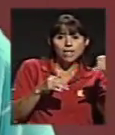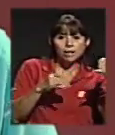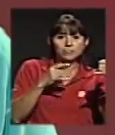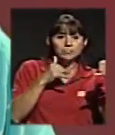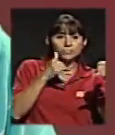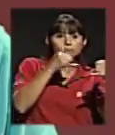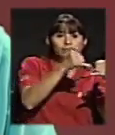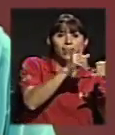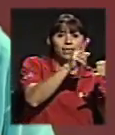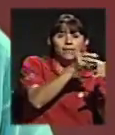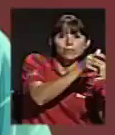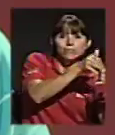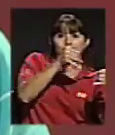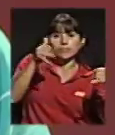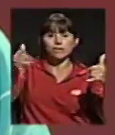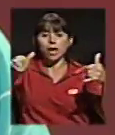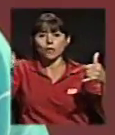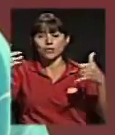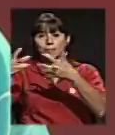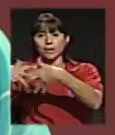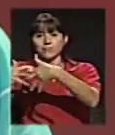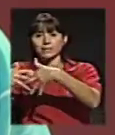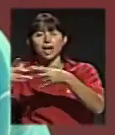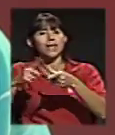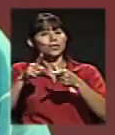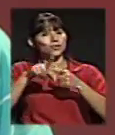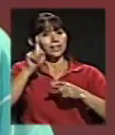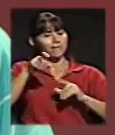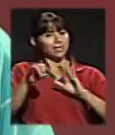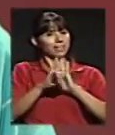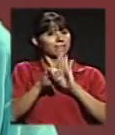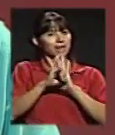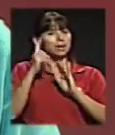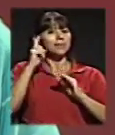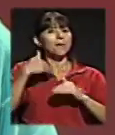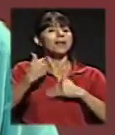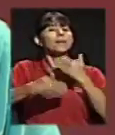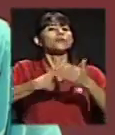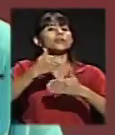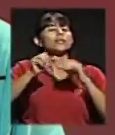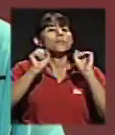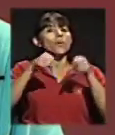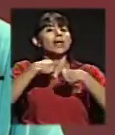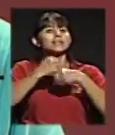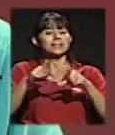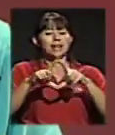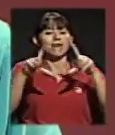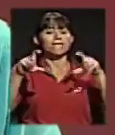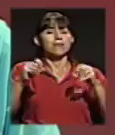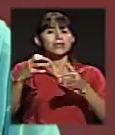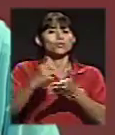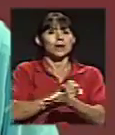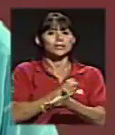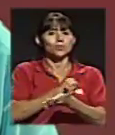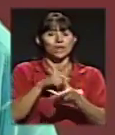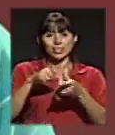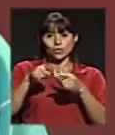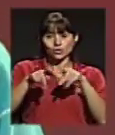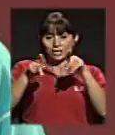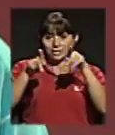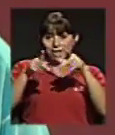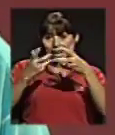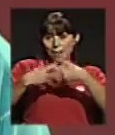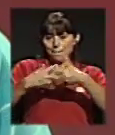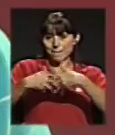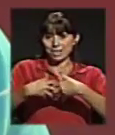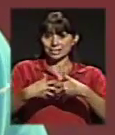Entonces tiene que identificarse para que posteriormente se pueda hacer la facturación Entonces, la empresa adjudicataria de la portabilidad, la que